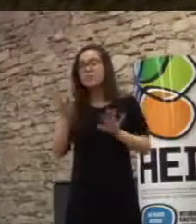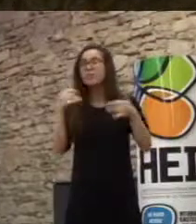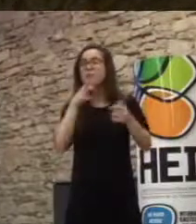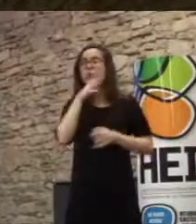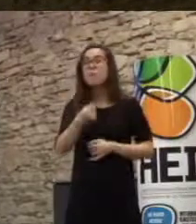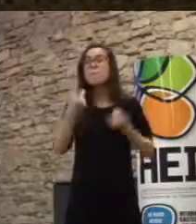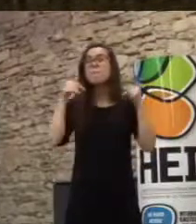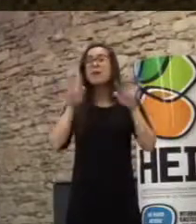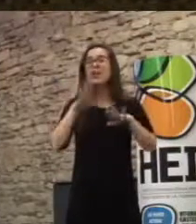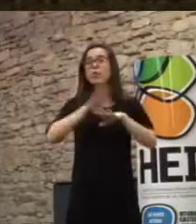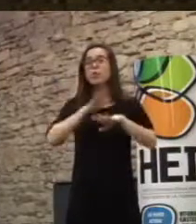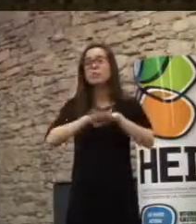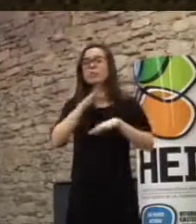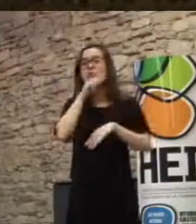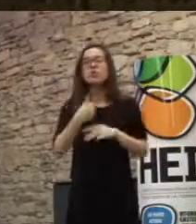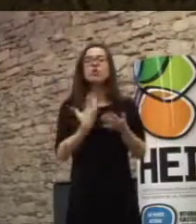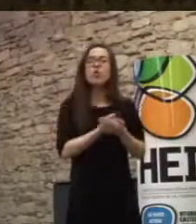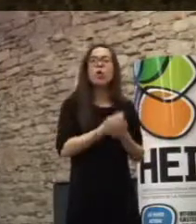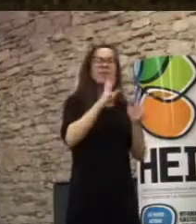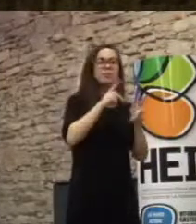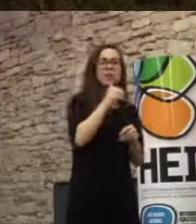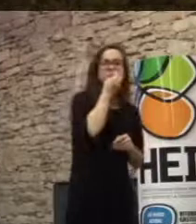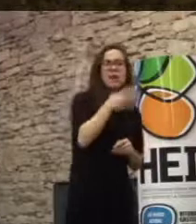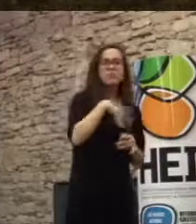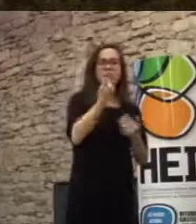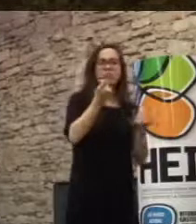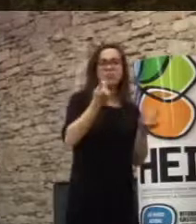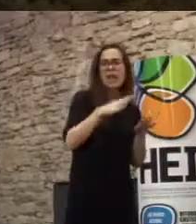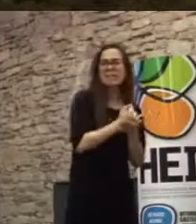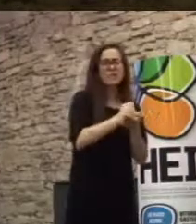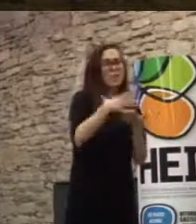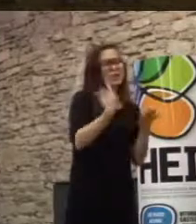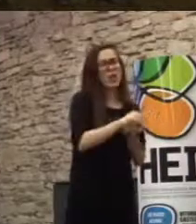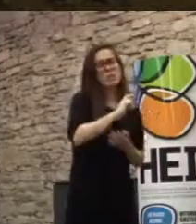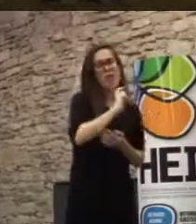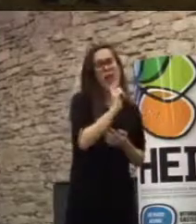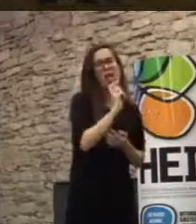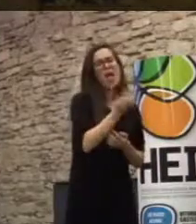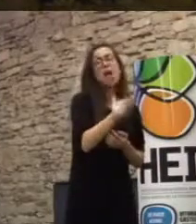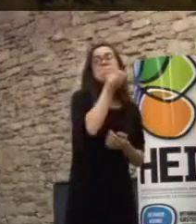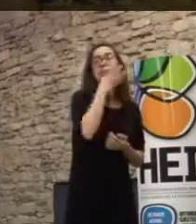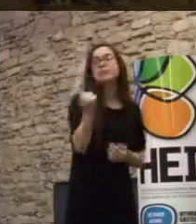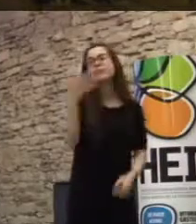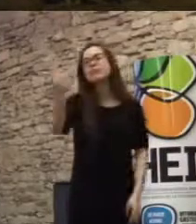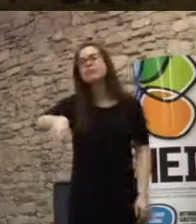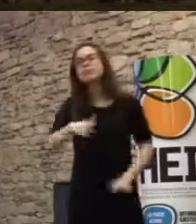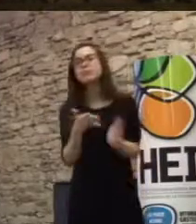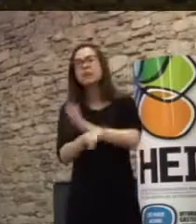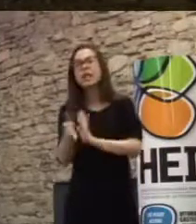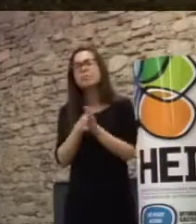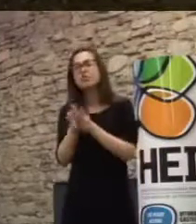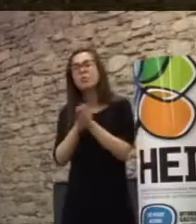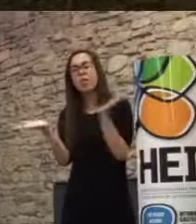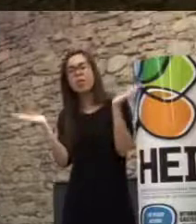todo lo que está por delante hay una forma inteligente de usar el perro y es primero meter lo negativo por delante si yo meto lo